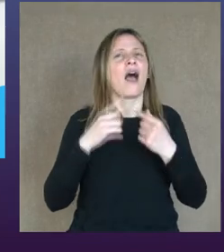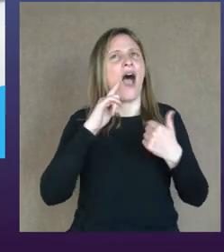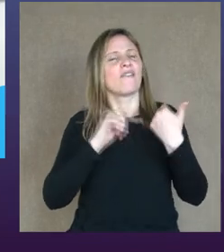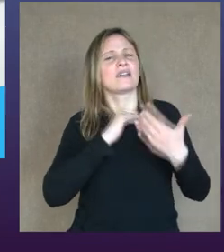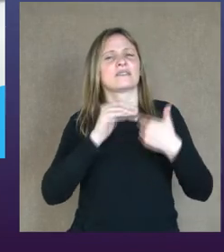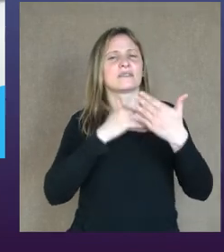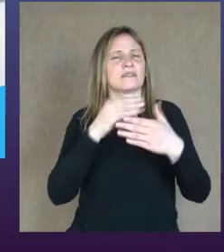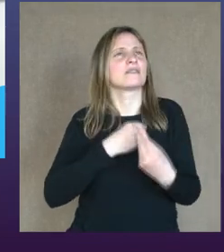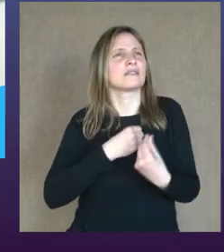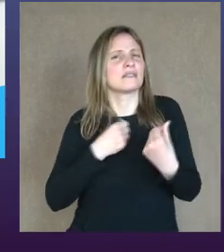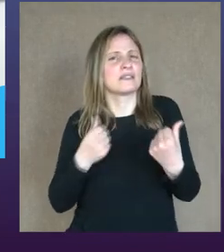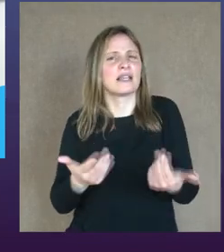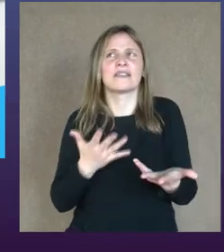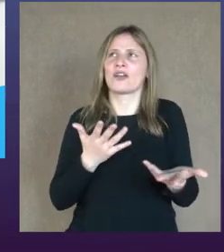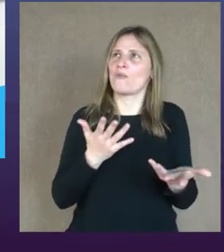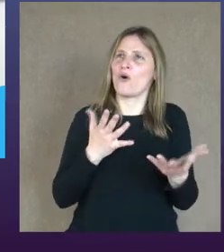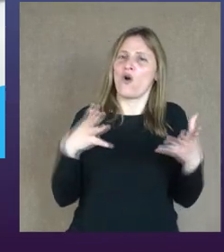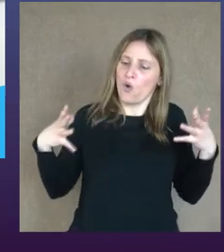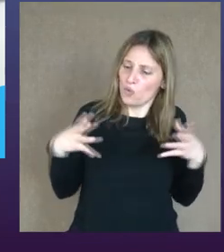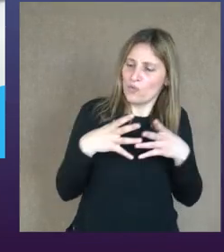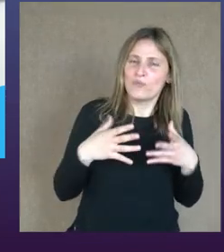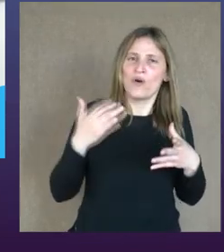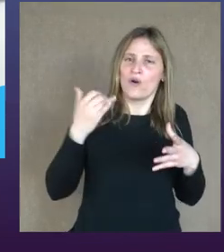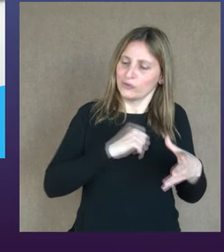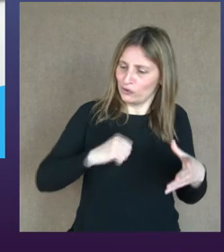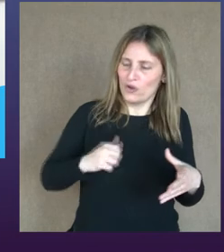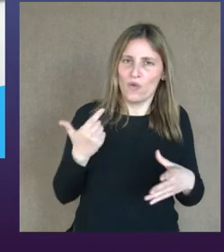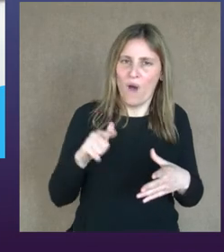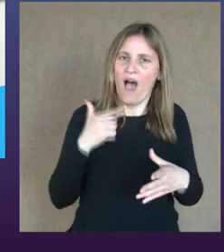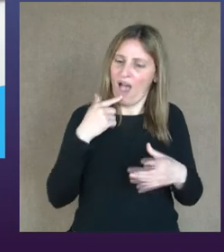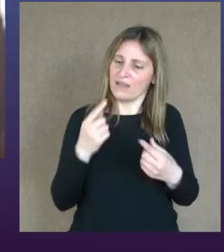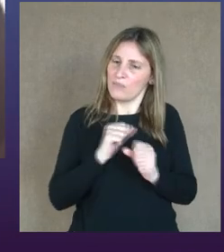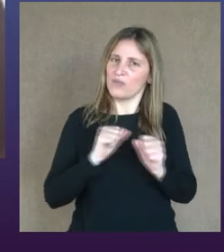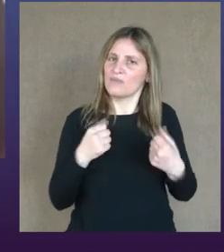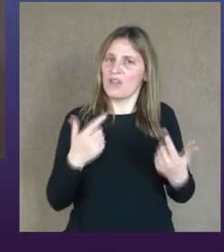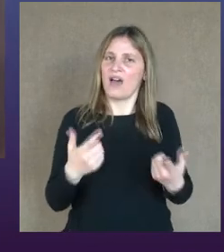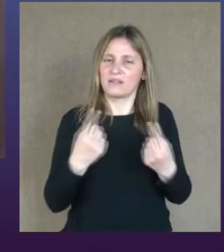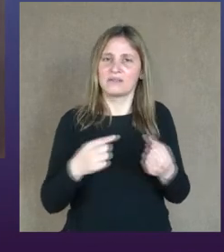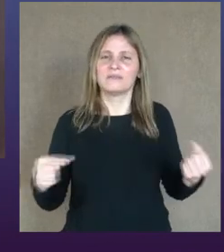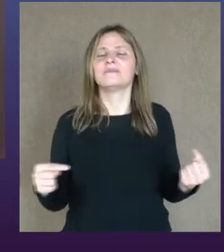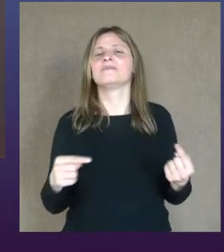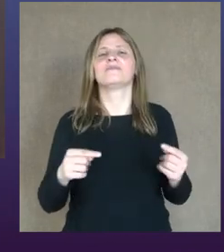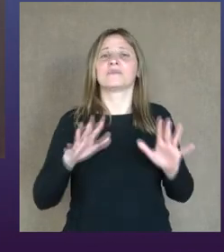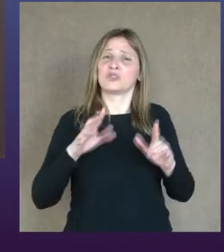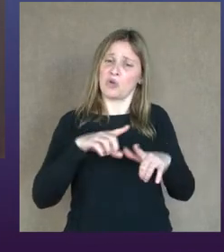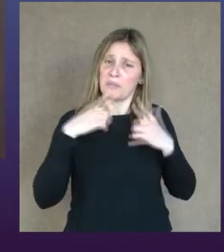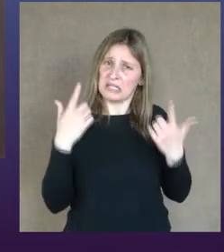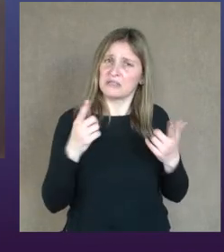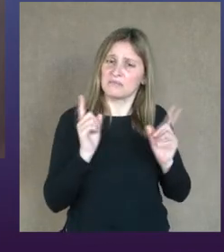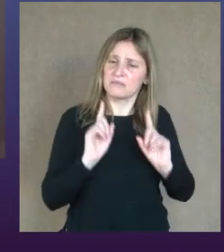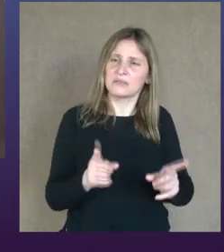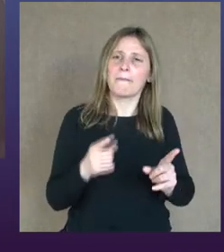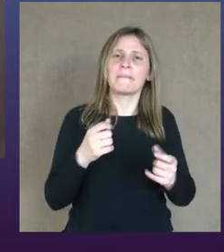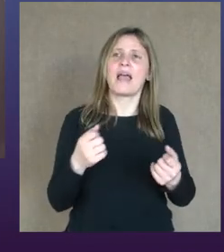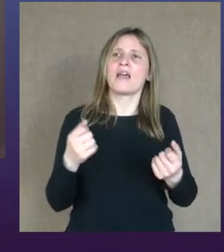avanzando, tuvimos la sensación de que no estamos solos, y además de que tenemos mucho más para dar de lo que precisamos. Y sorprendentemente nos hemos recibido mucho